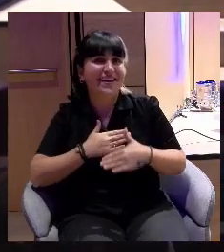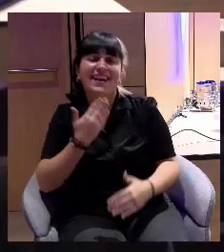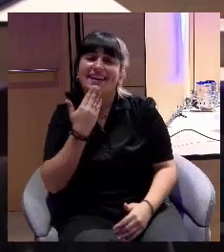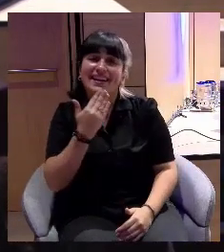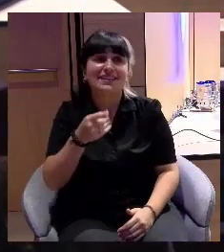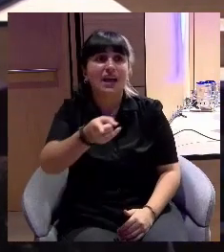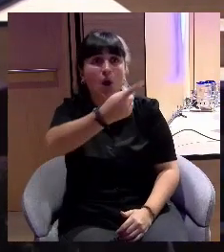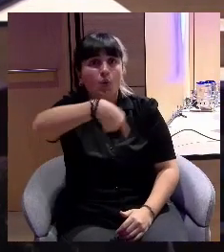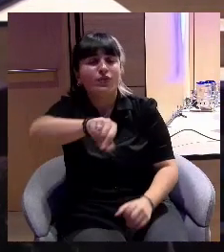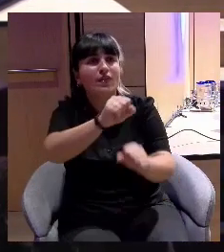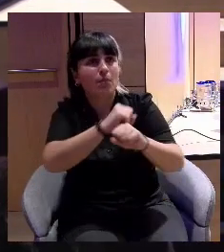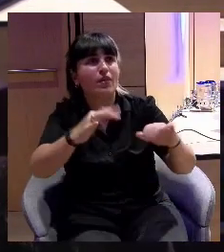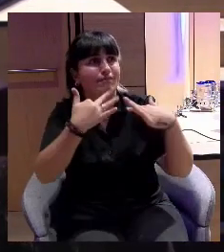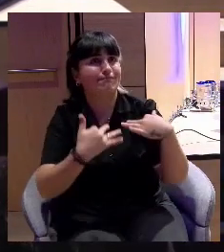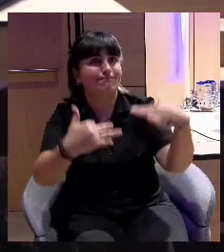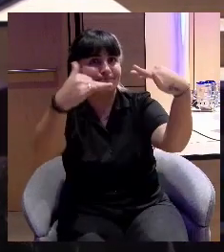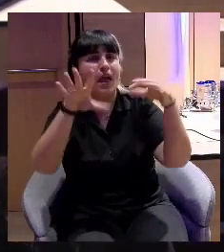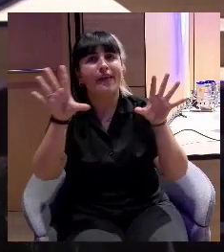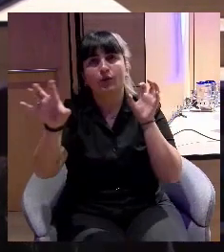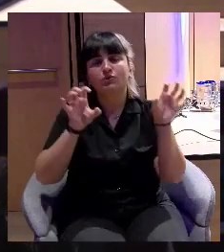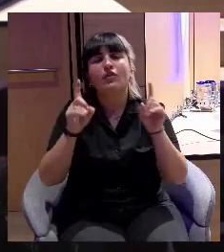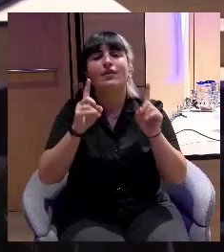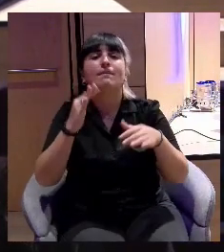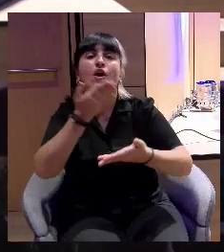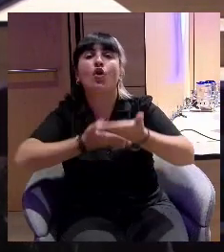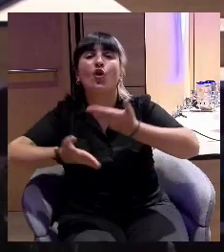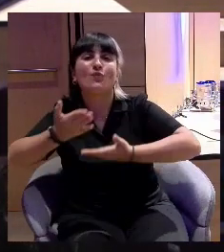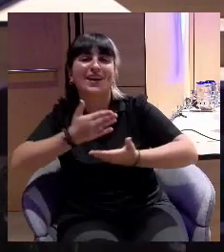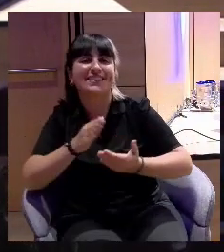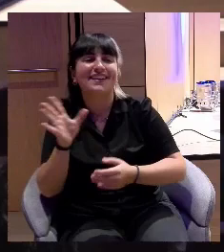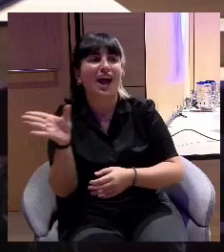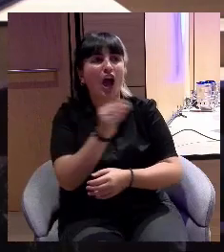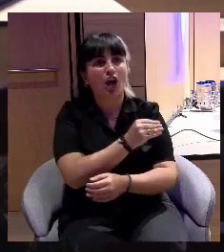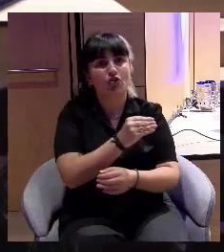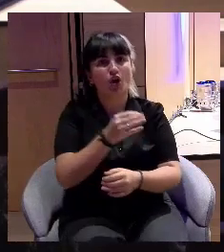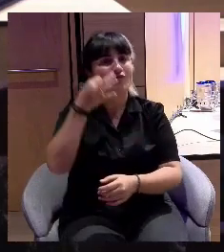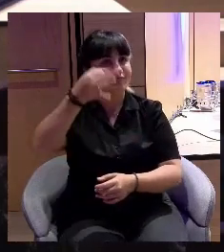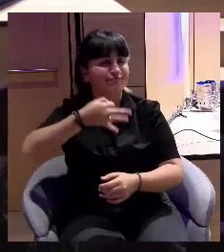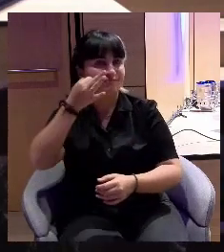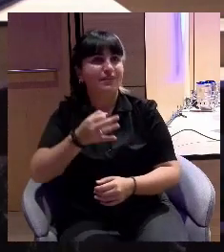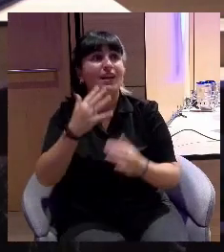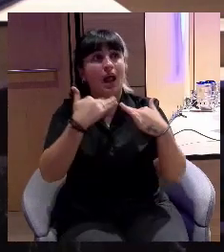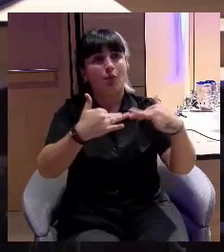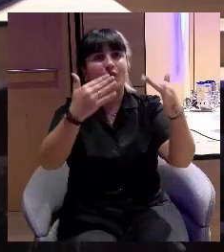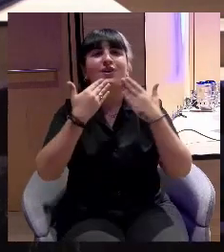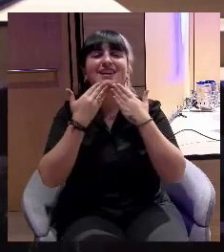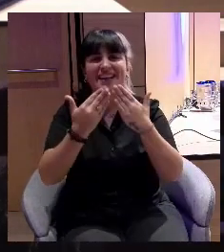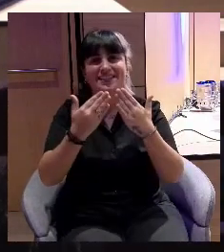por escucharnos y por compartir, a todos los ponentes y al público también. Muchas gracias.